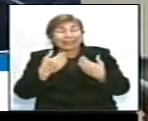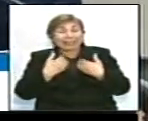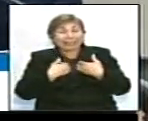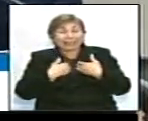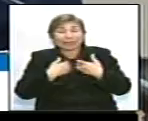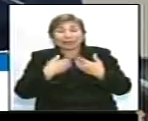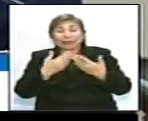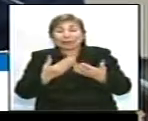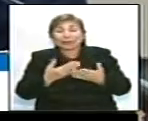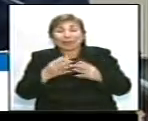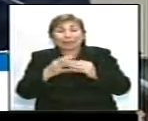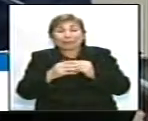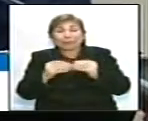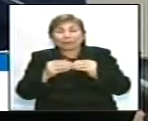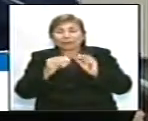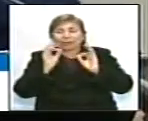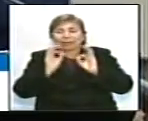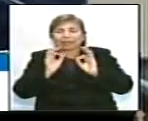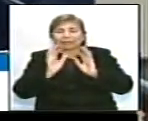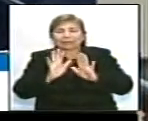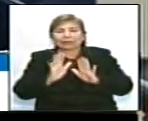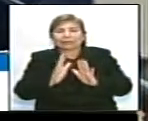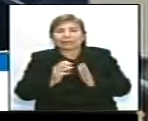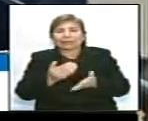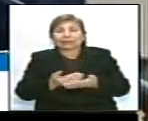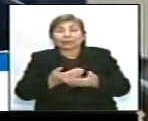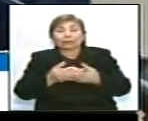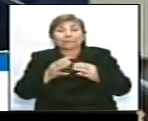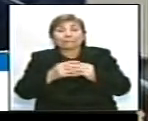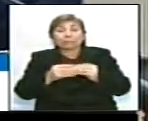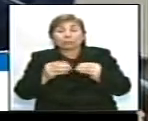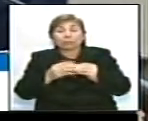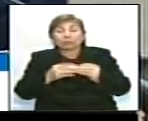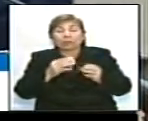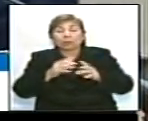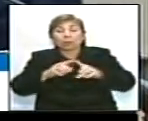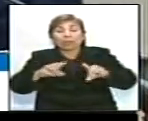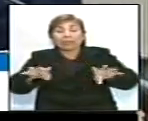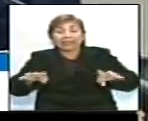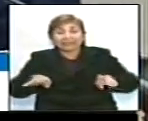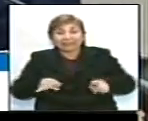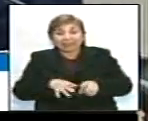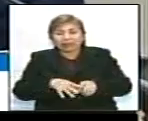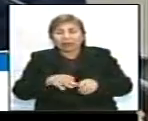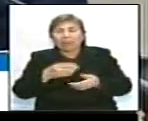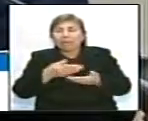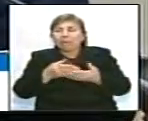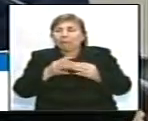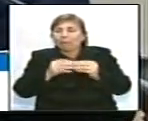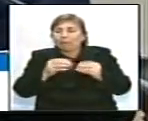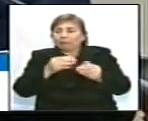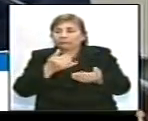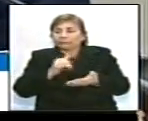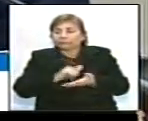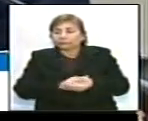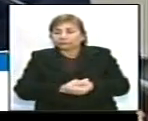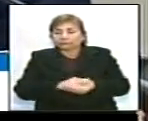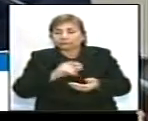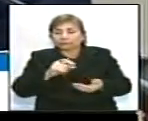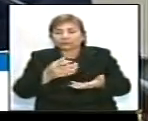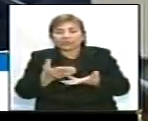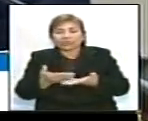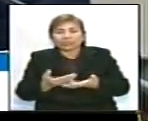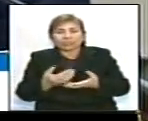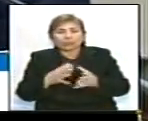una vocación productiva extraordinaria para otro tipo de productos, en un desierto estamos usando un producto que requiere una